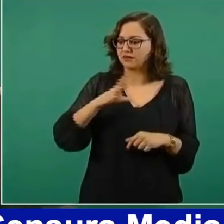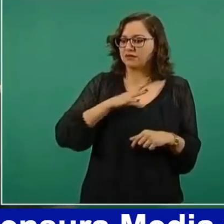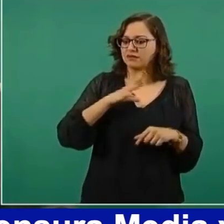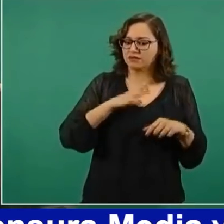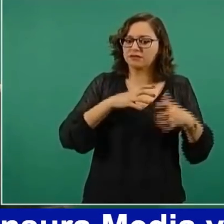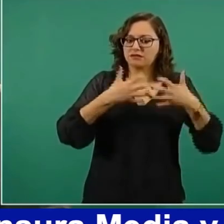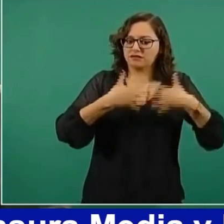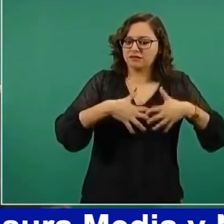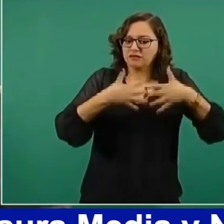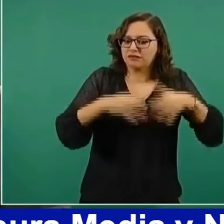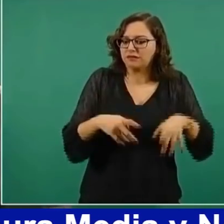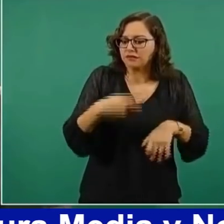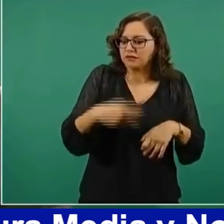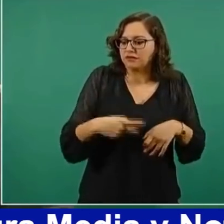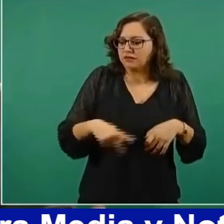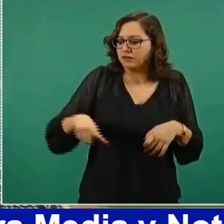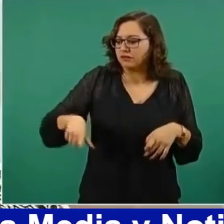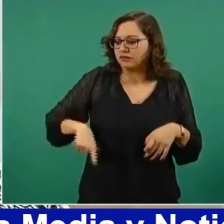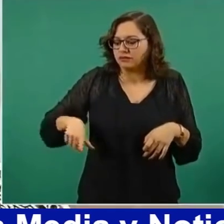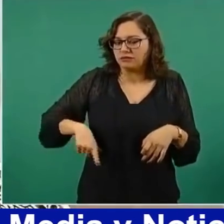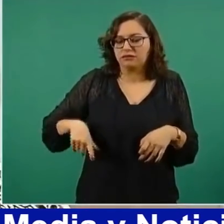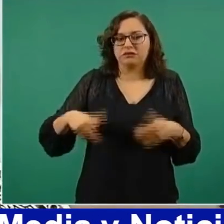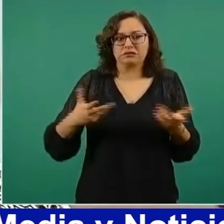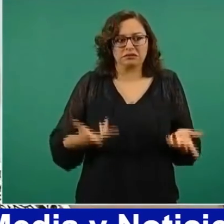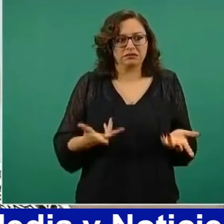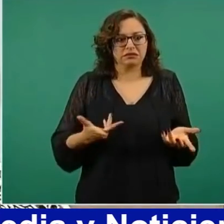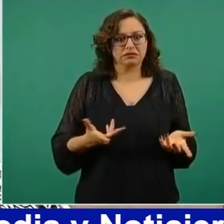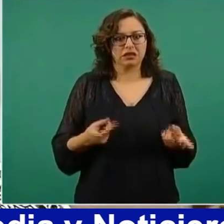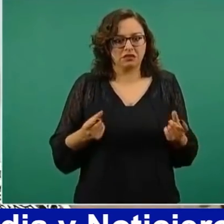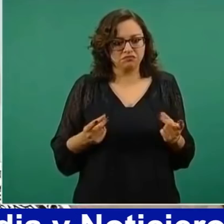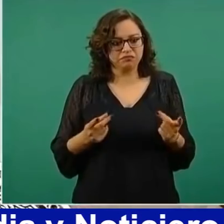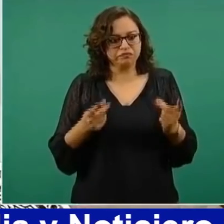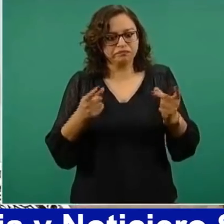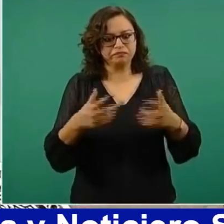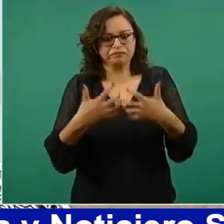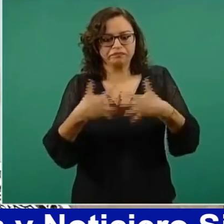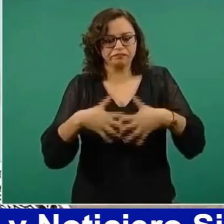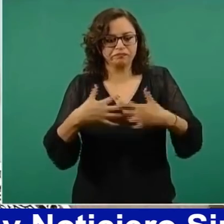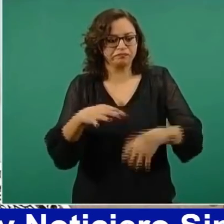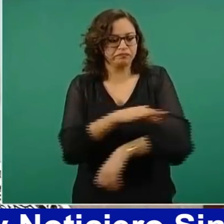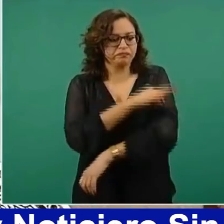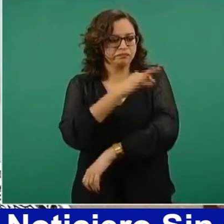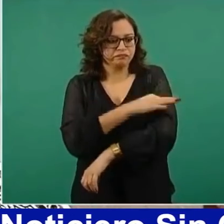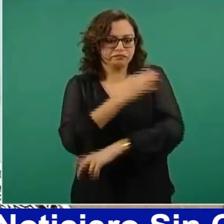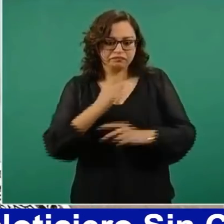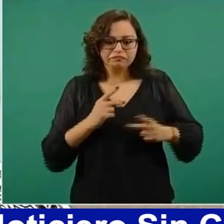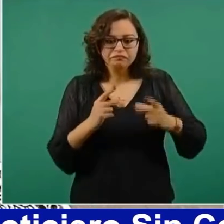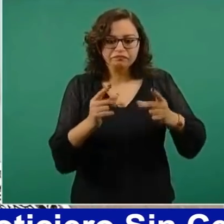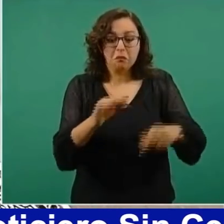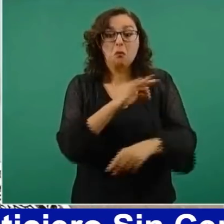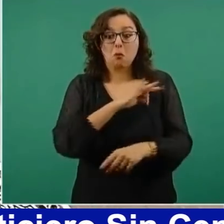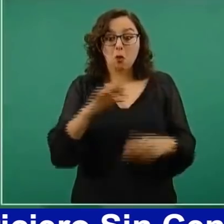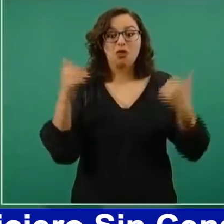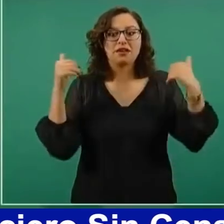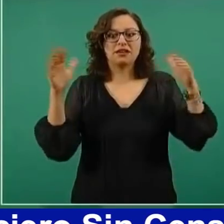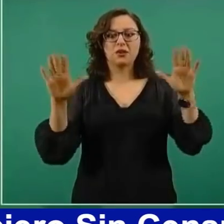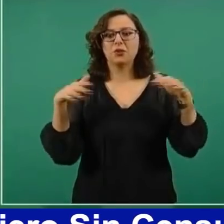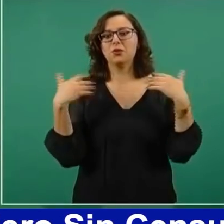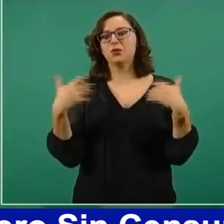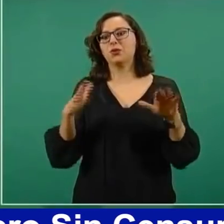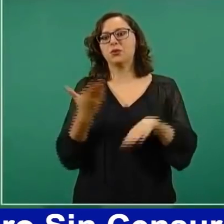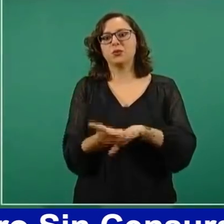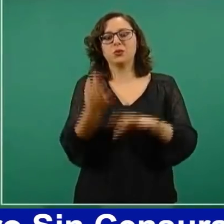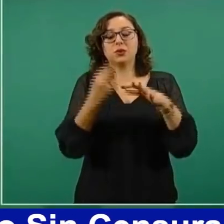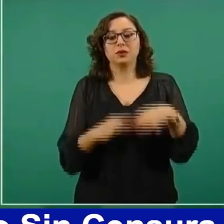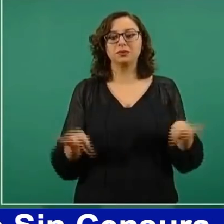público, lo hemos dicho en otras ocasiones, para los insumos estratégicos es sumamente importante. Cuando tenemos un evento